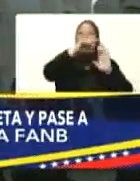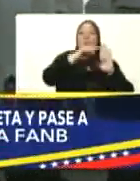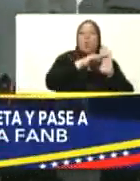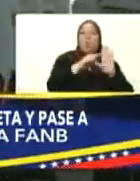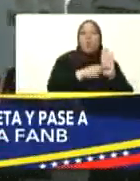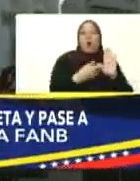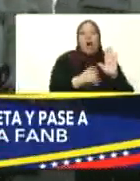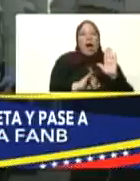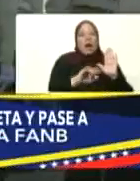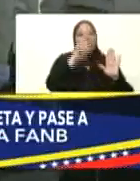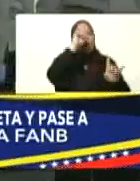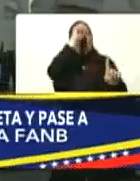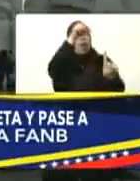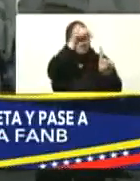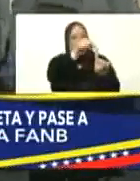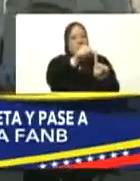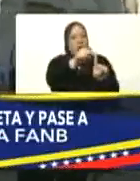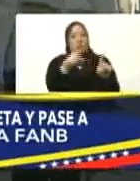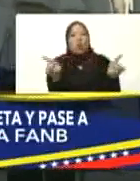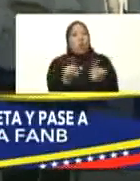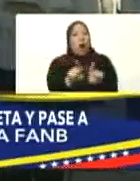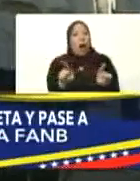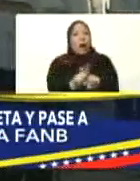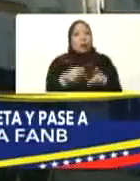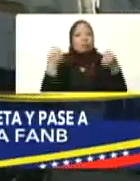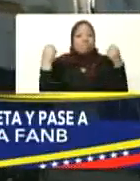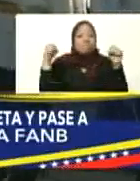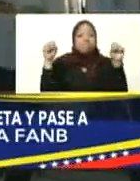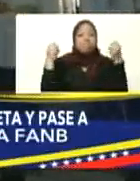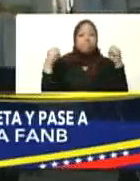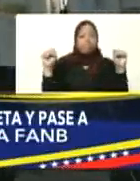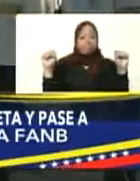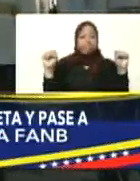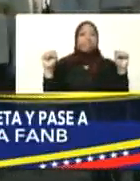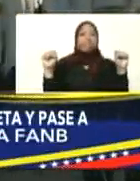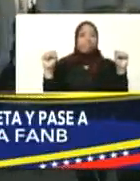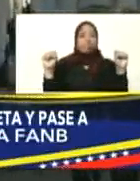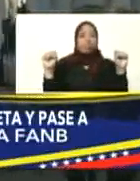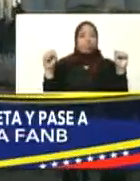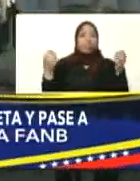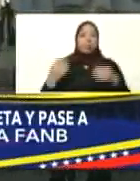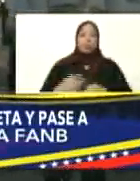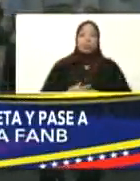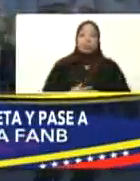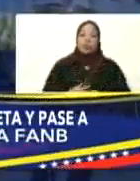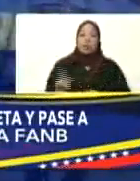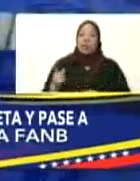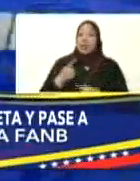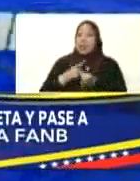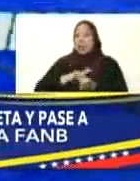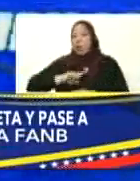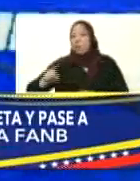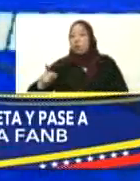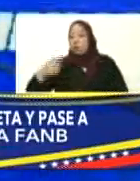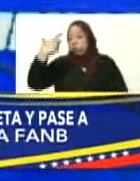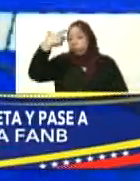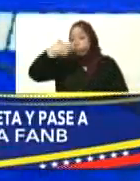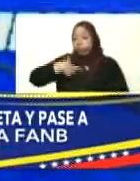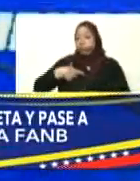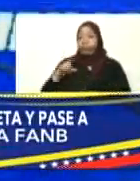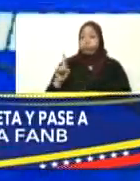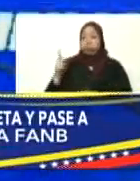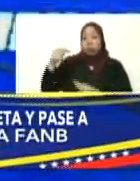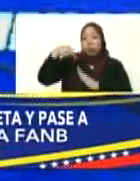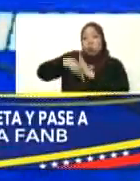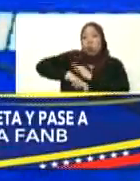segundo lugar, no debe esgrimirlo como patente de corso para apetencias personales. Por estas razones,